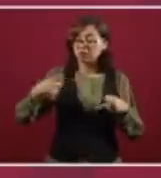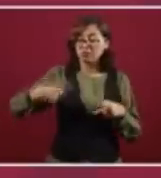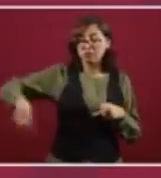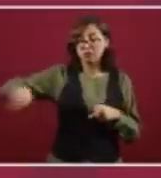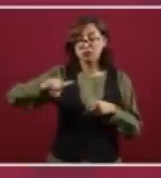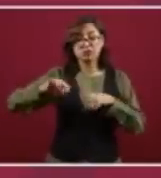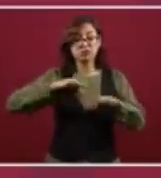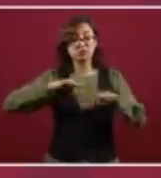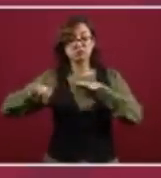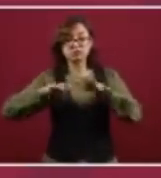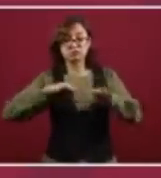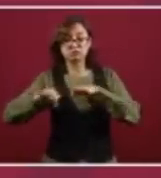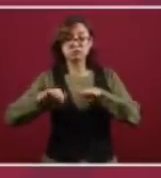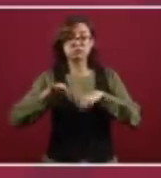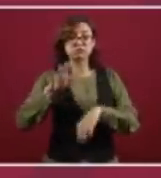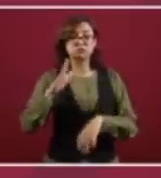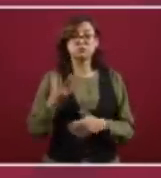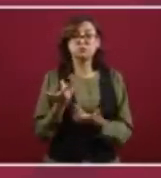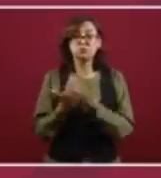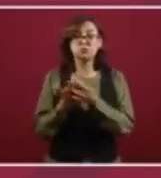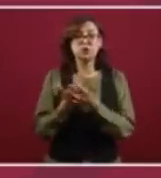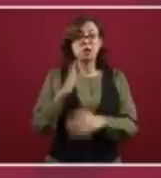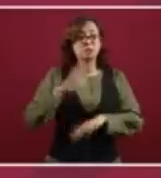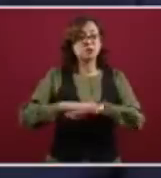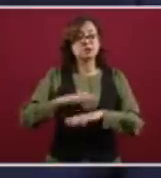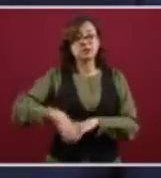a aumentarse la edad